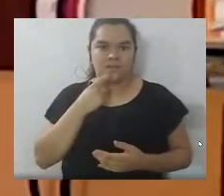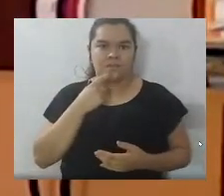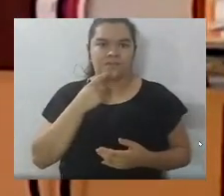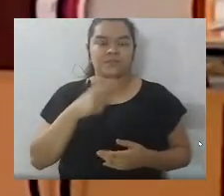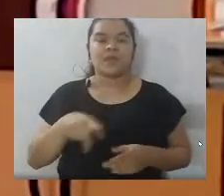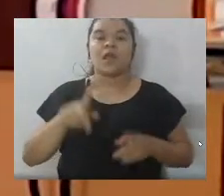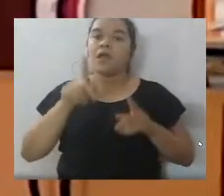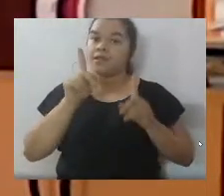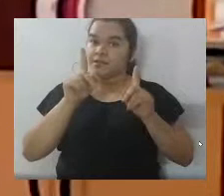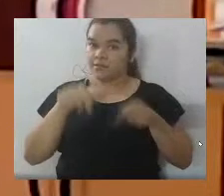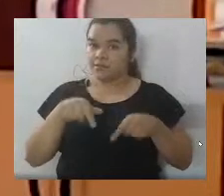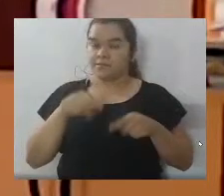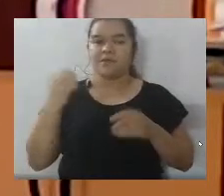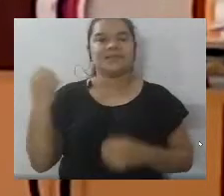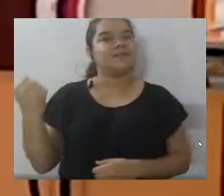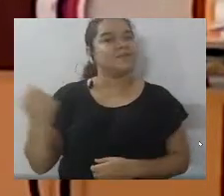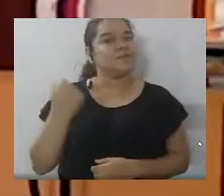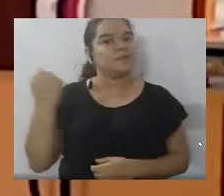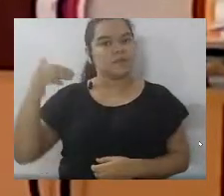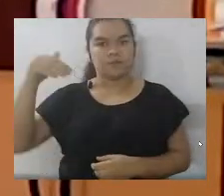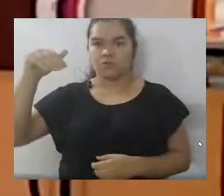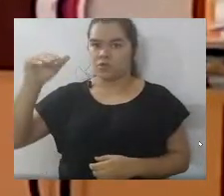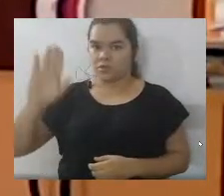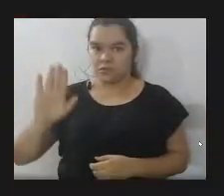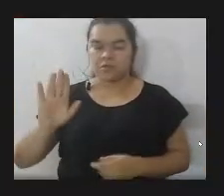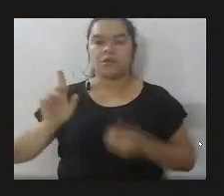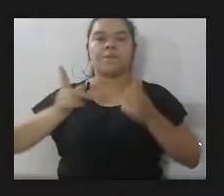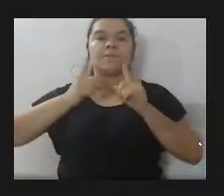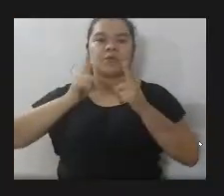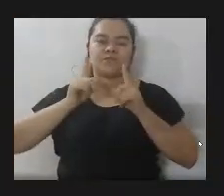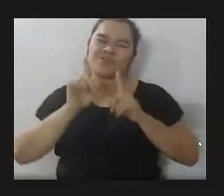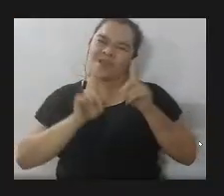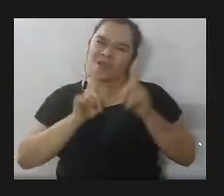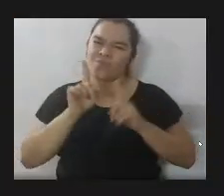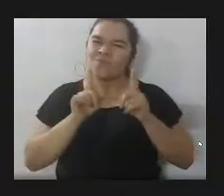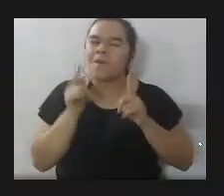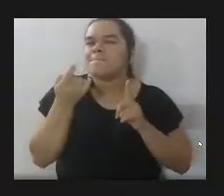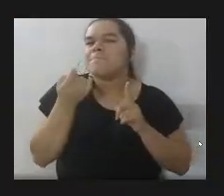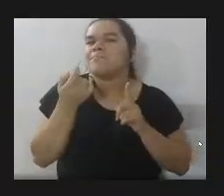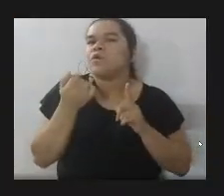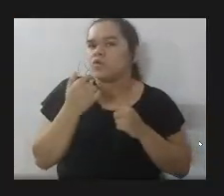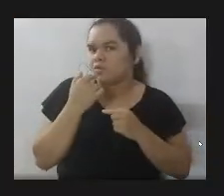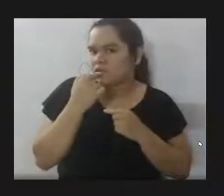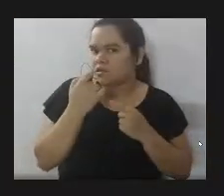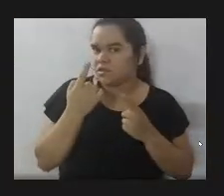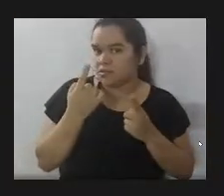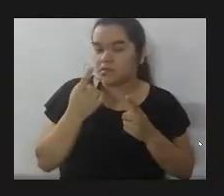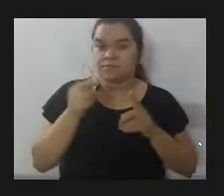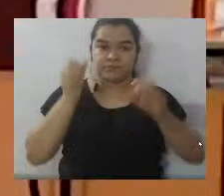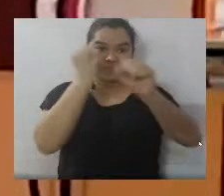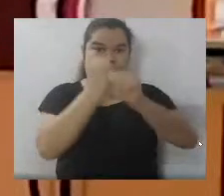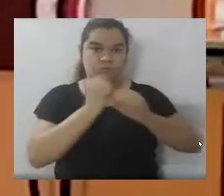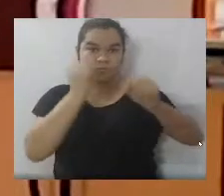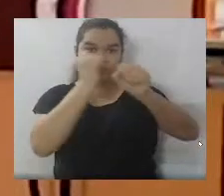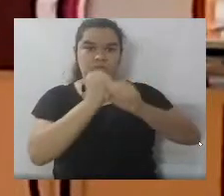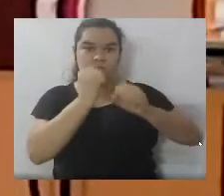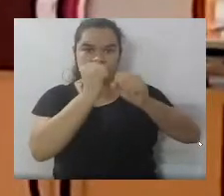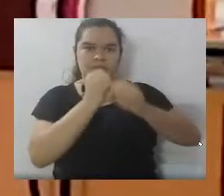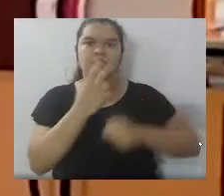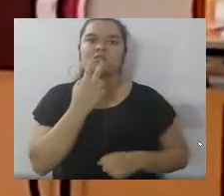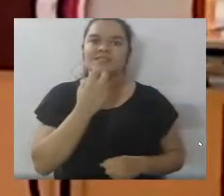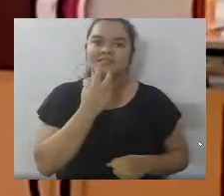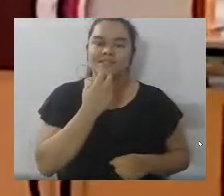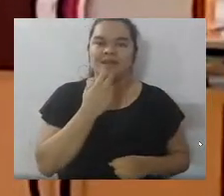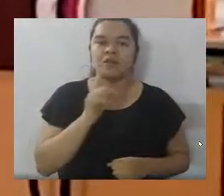muy importante, soy de los pocos profesores que dan estos consejos, el ingeniero, si bien hace también trabajos en